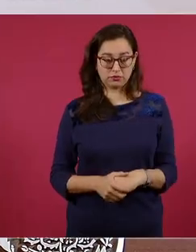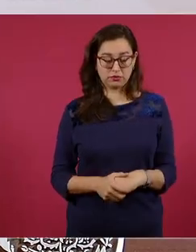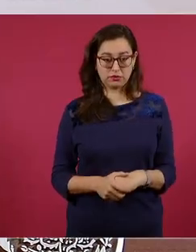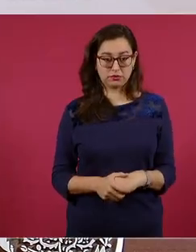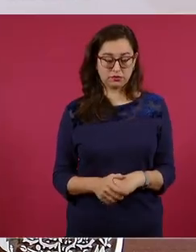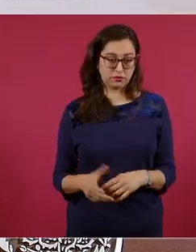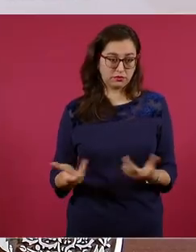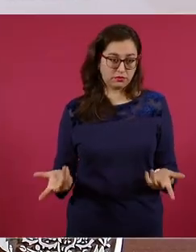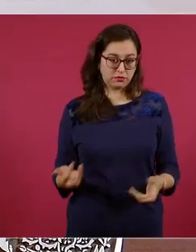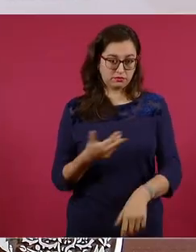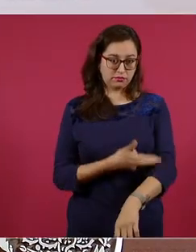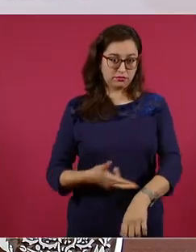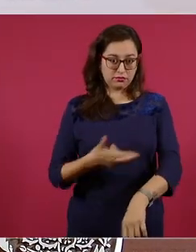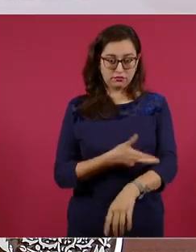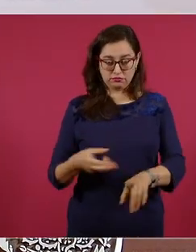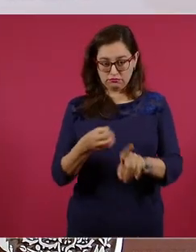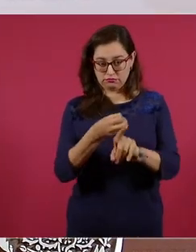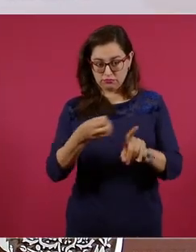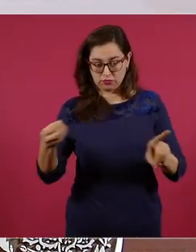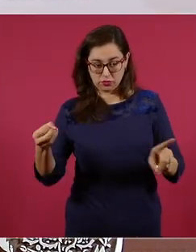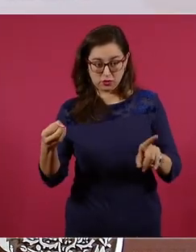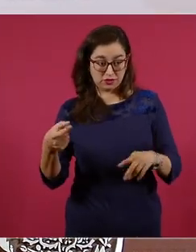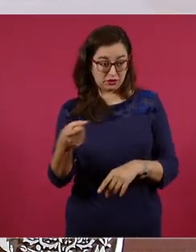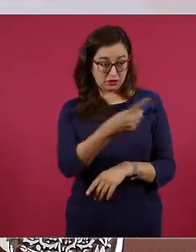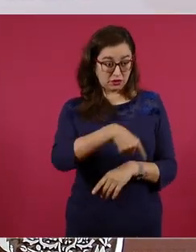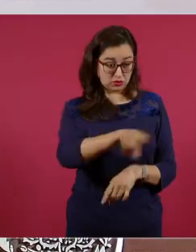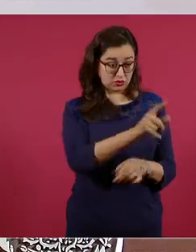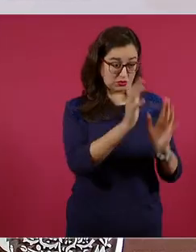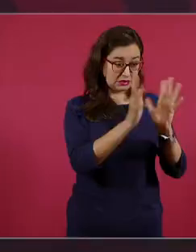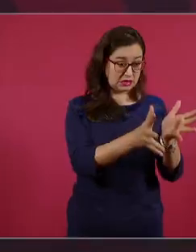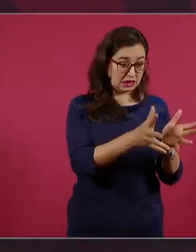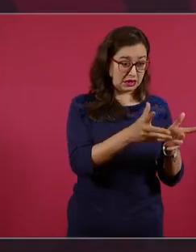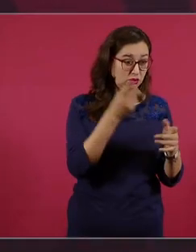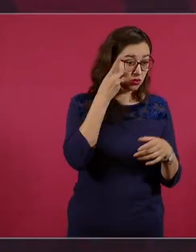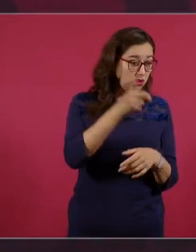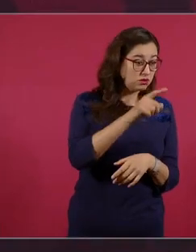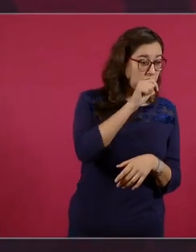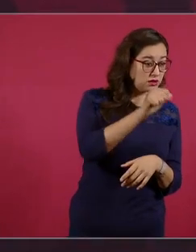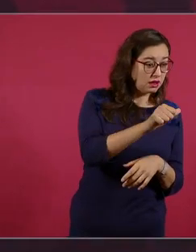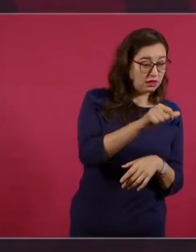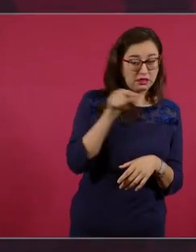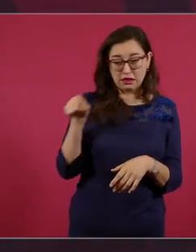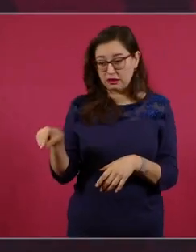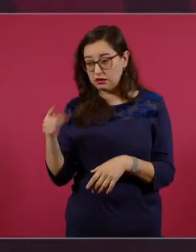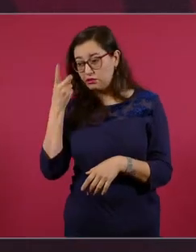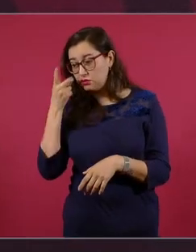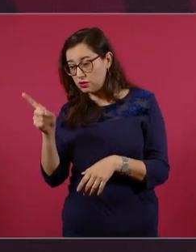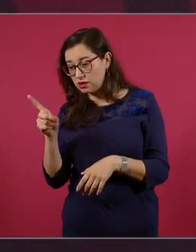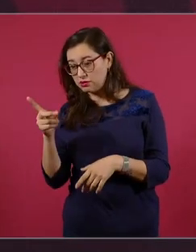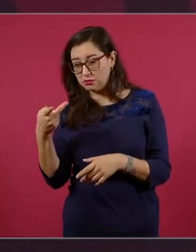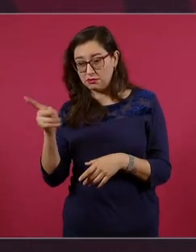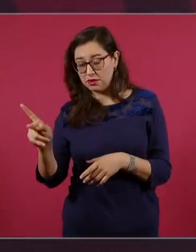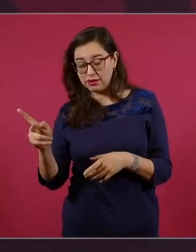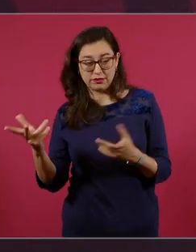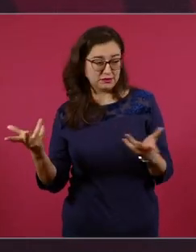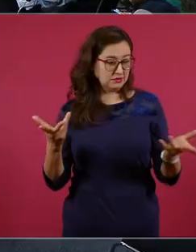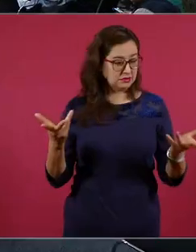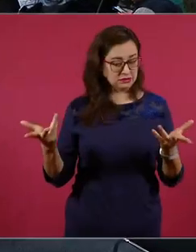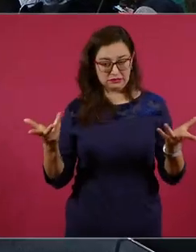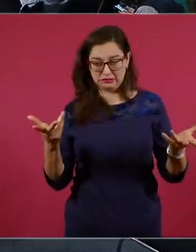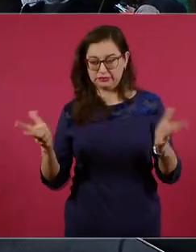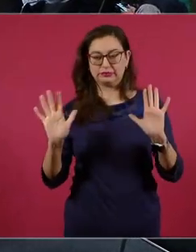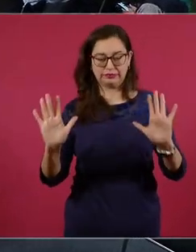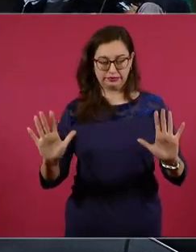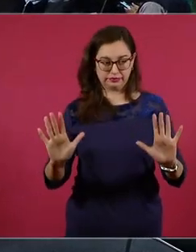regularizar la situación de los que ya están viviendo en las tierras, para que tengan